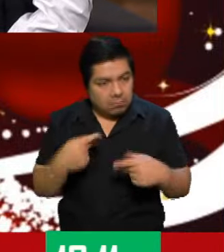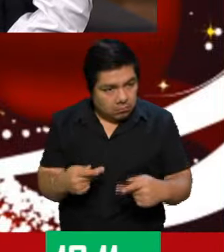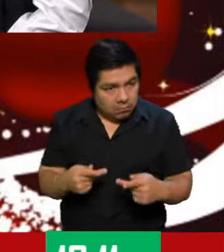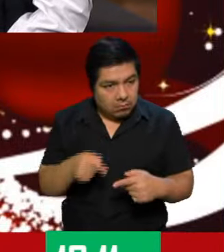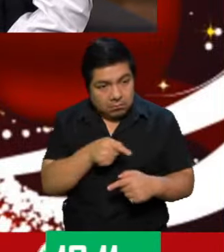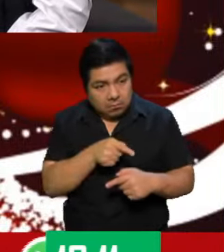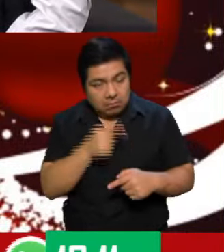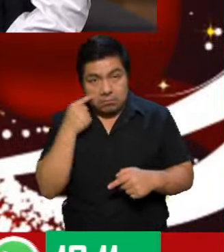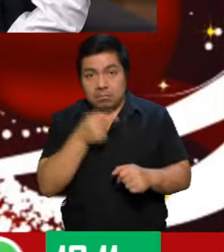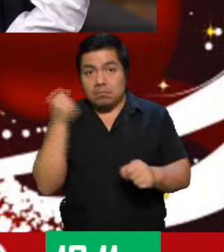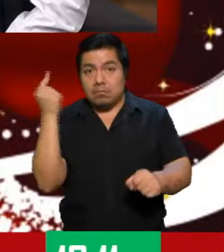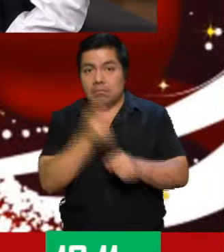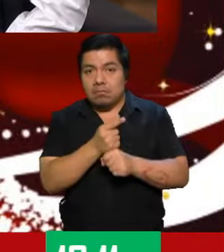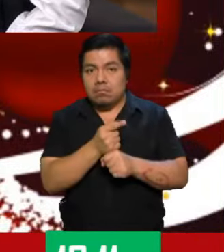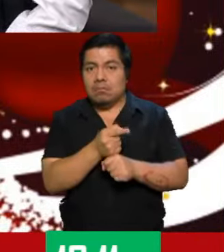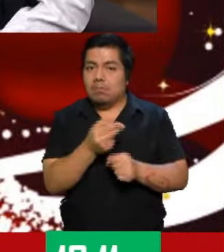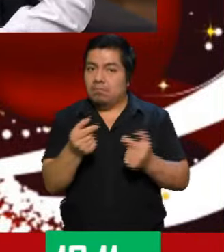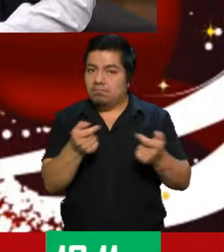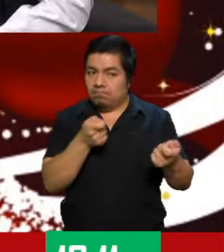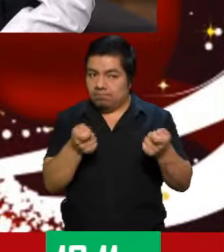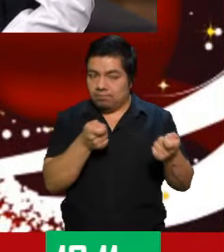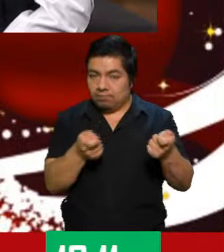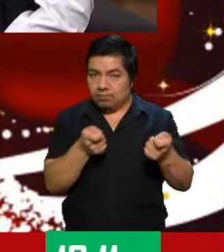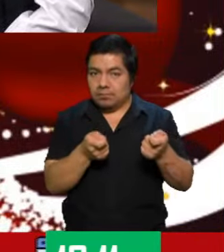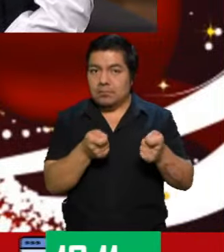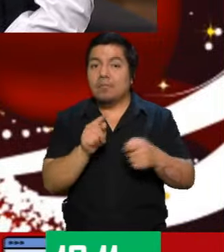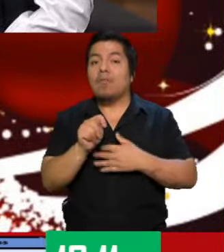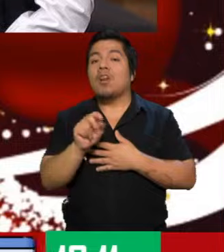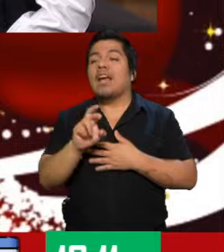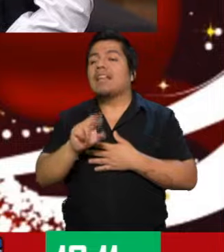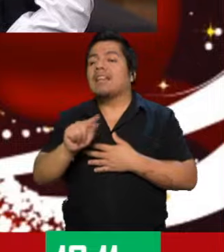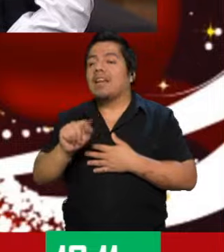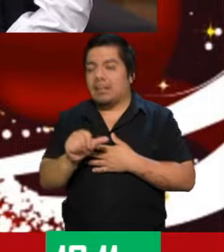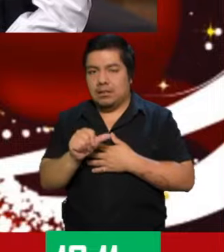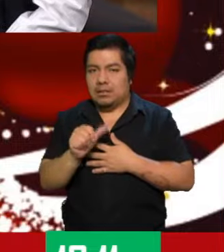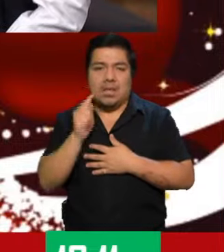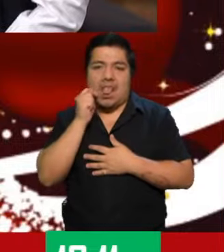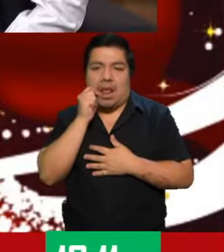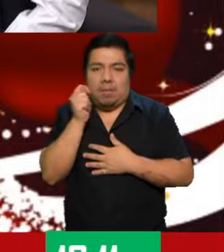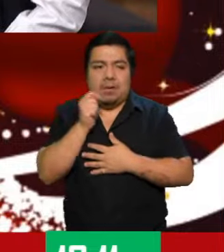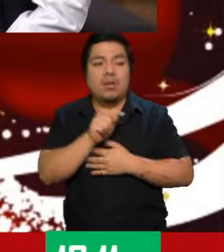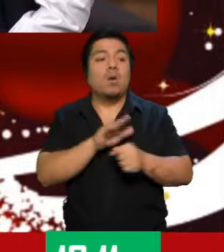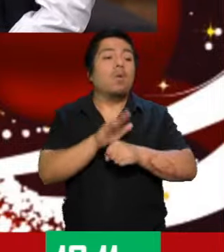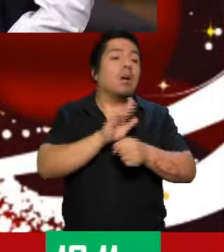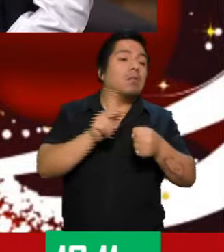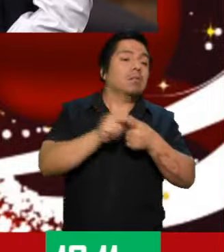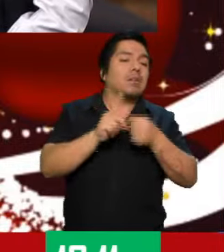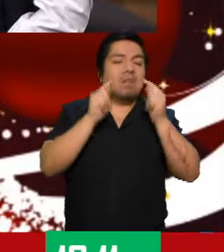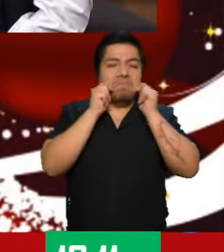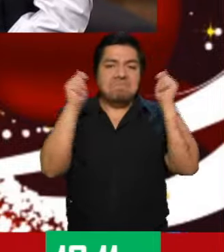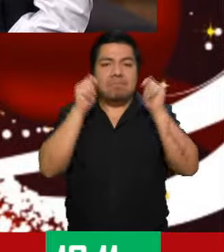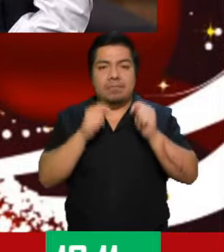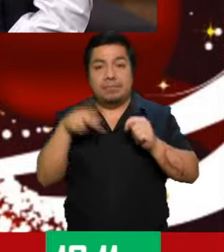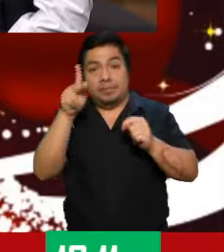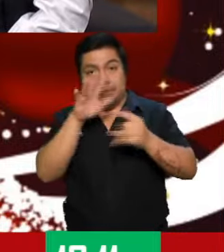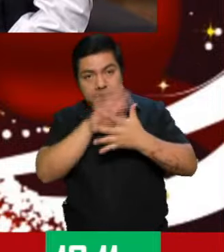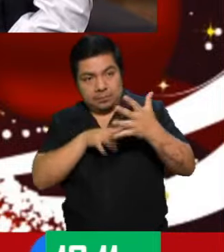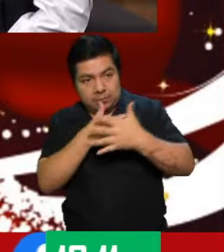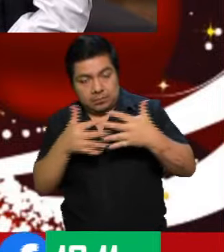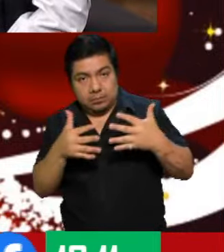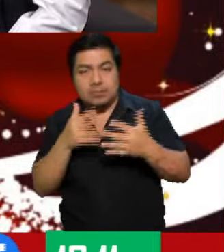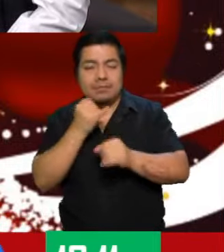de personas, lo vamos a combatir por la trata, independientemente de la quién. Nacionalidad. Desde luego, hay redes de